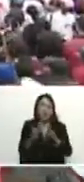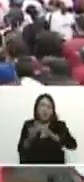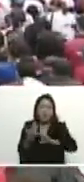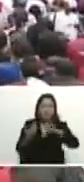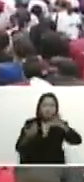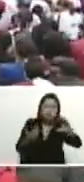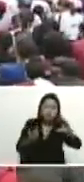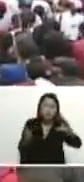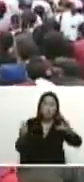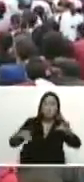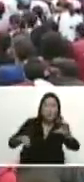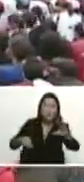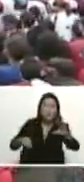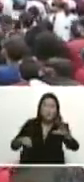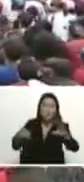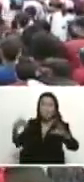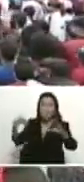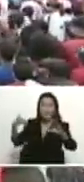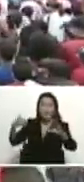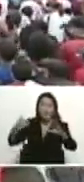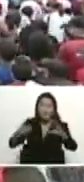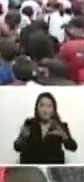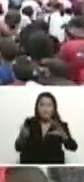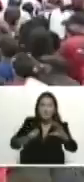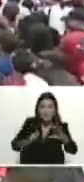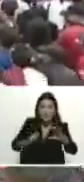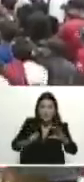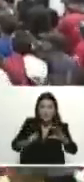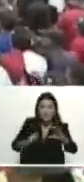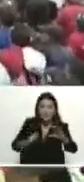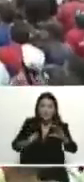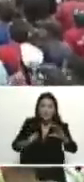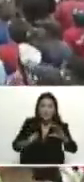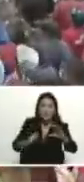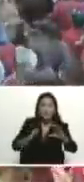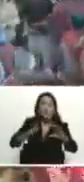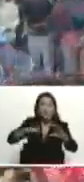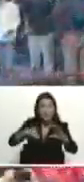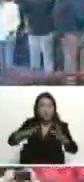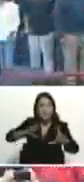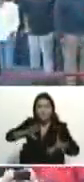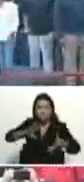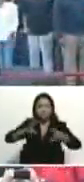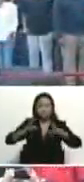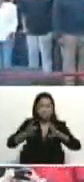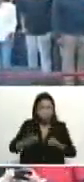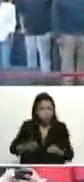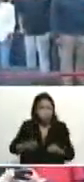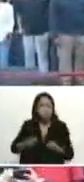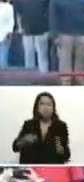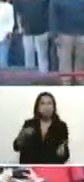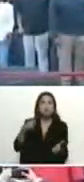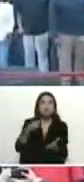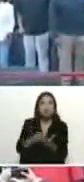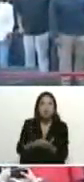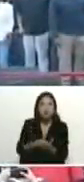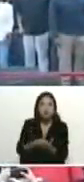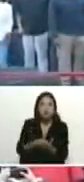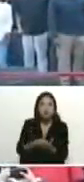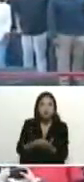en el transcurso de estos meses hasta que podamos tener la fortaleza financiera y dar un